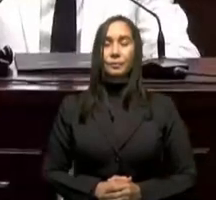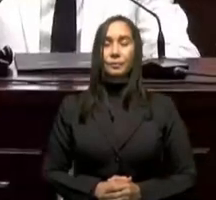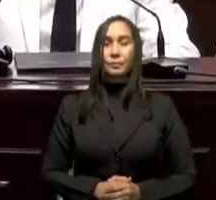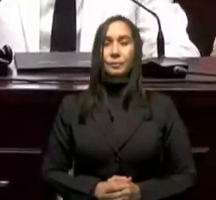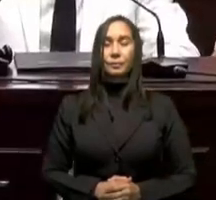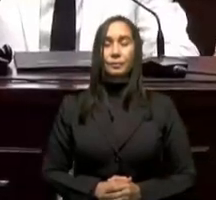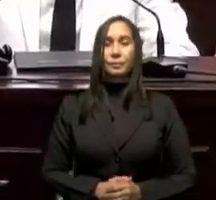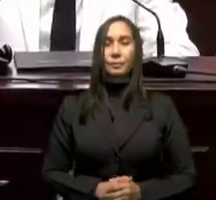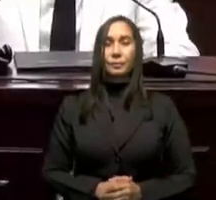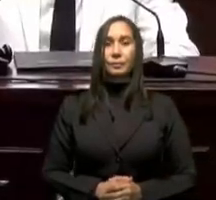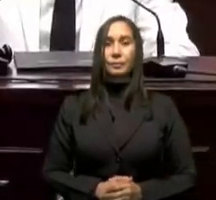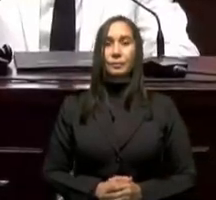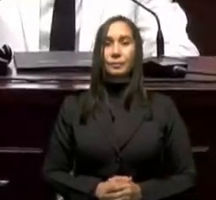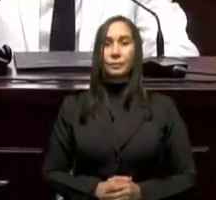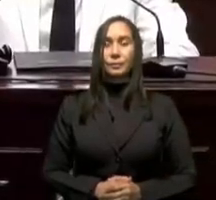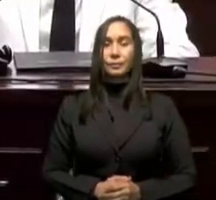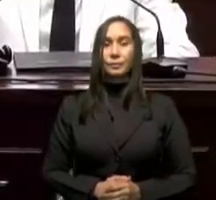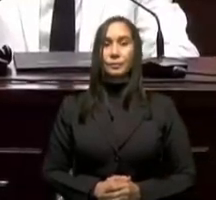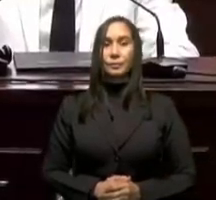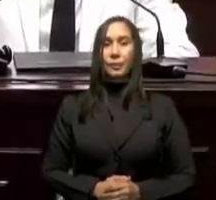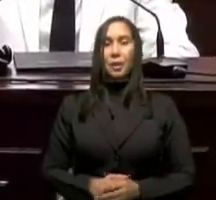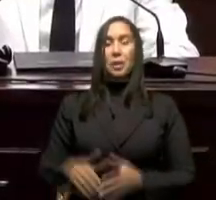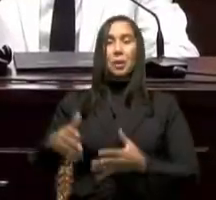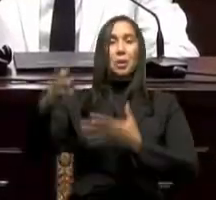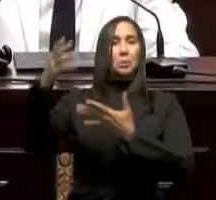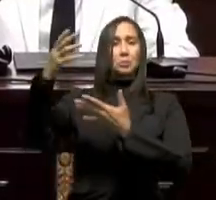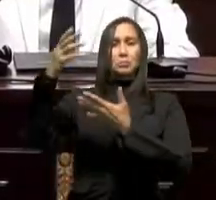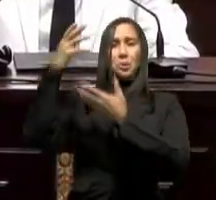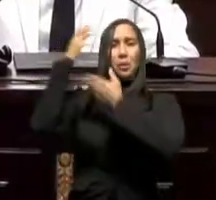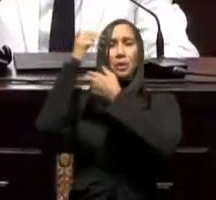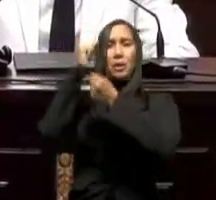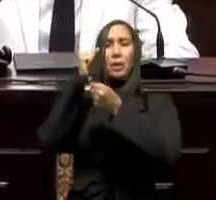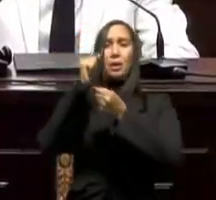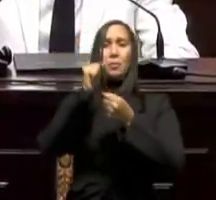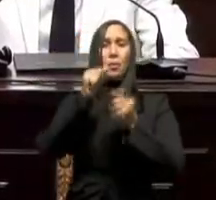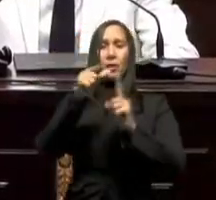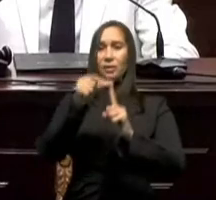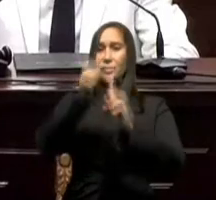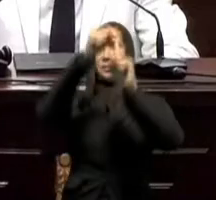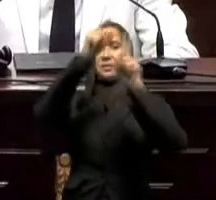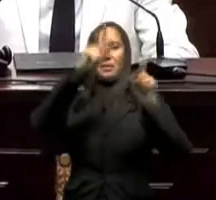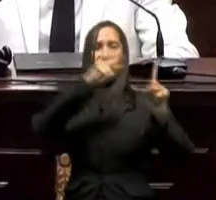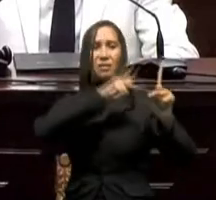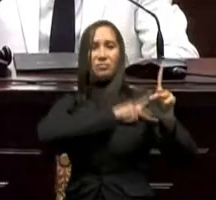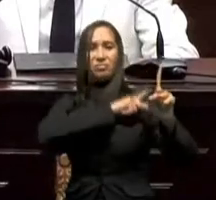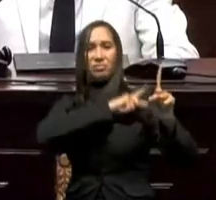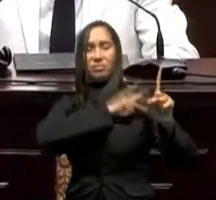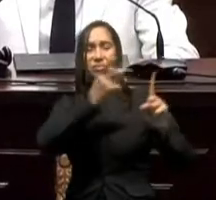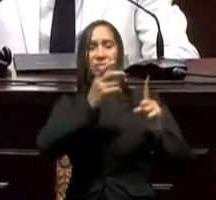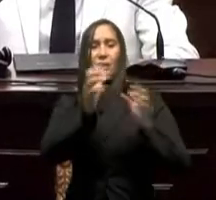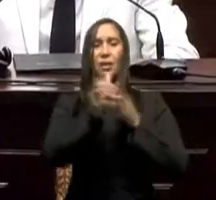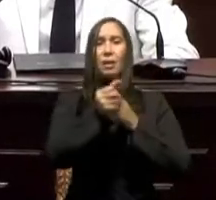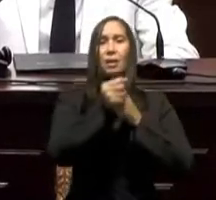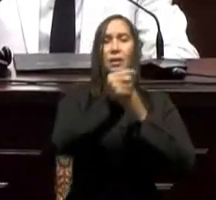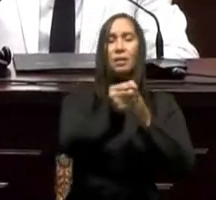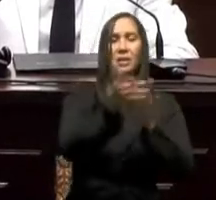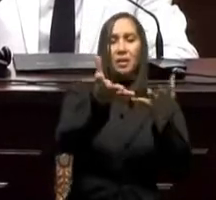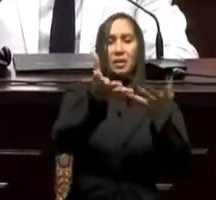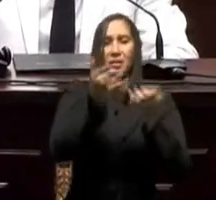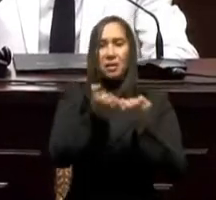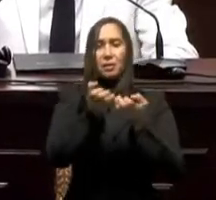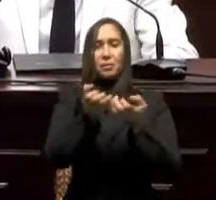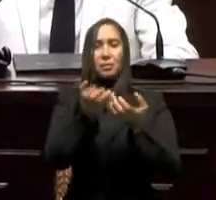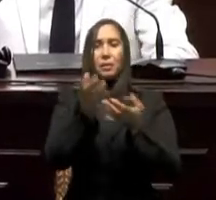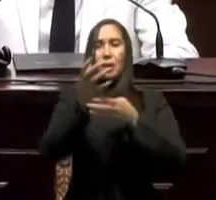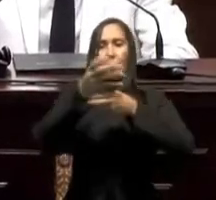creemos, no creemos en los personalismos caudillistas ni en los líderes mesiánicos que quieran tener en sus manos el